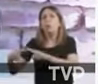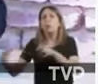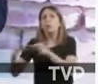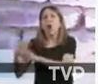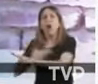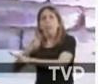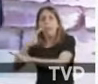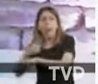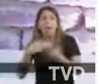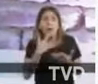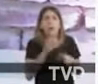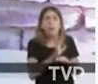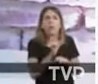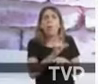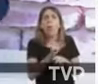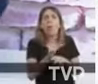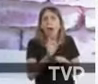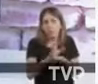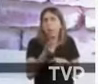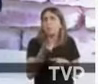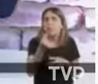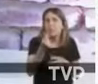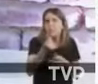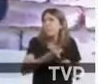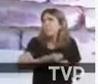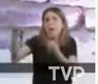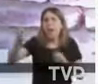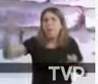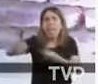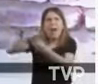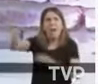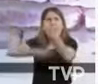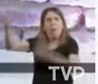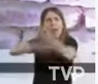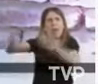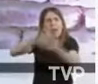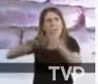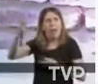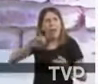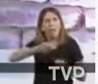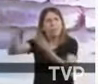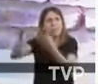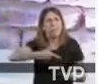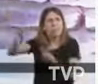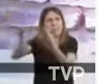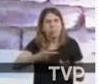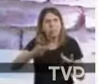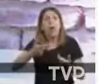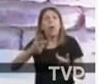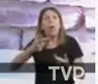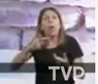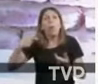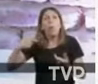abrir la cuenta capital, la entrada y salida de capitales, subir la tasa de interés, generar una timba financiera, iba a generar muchísimo